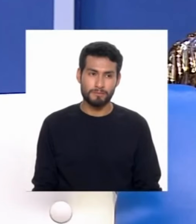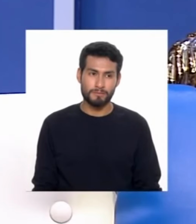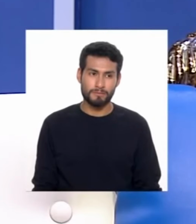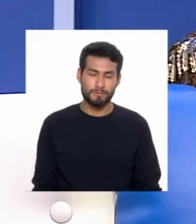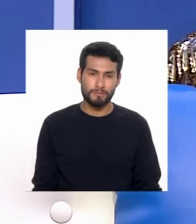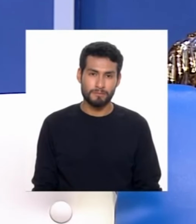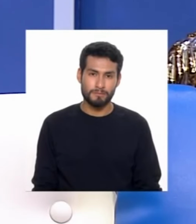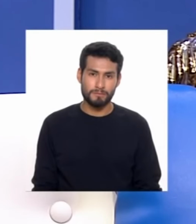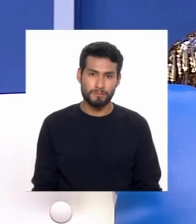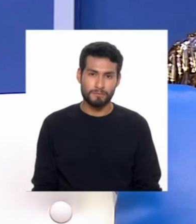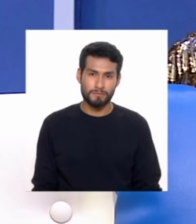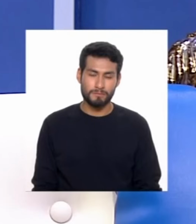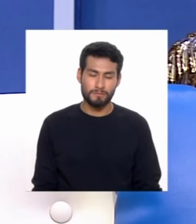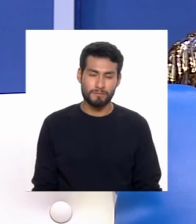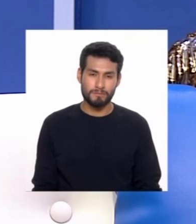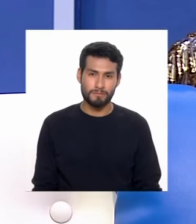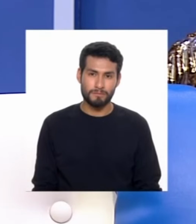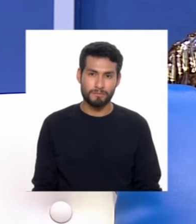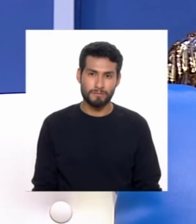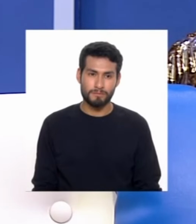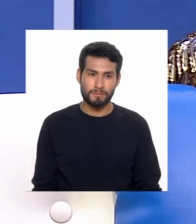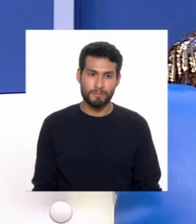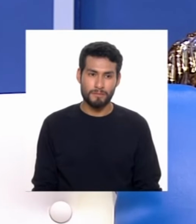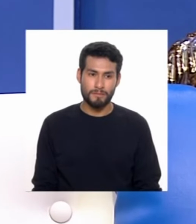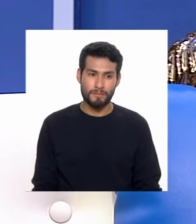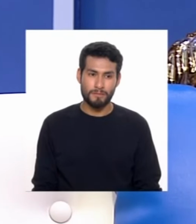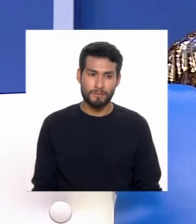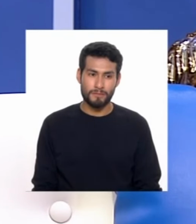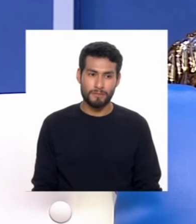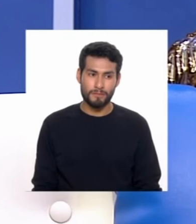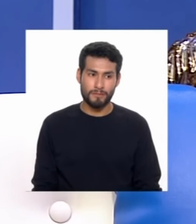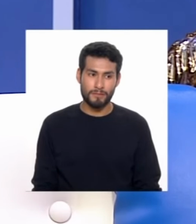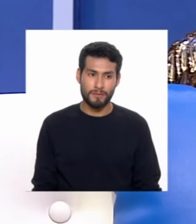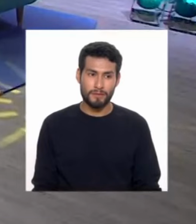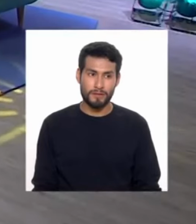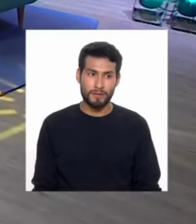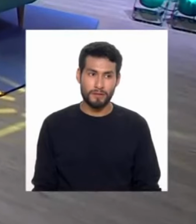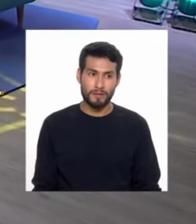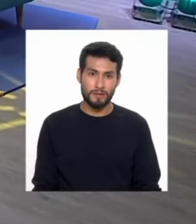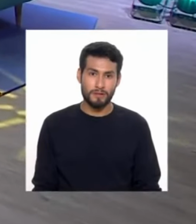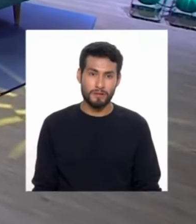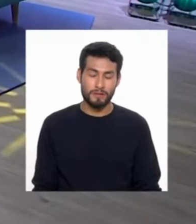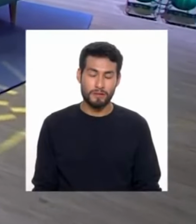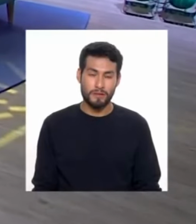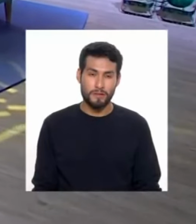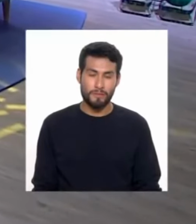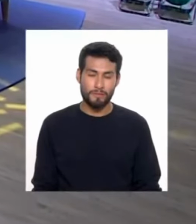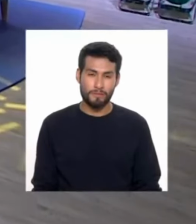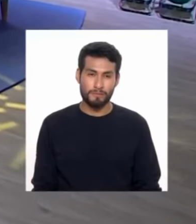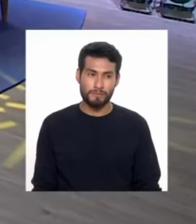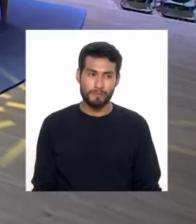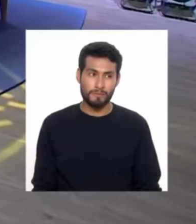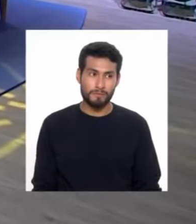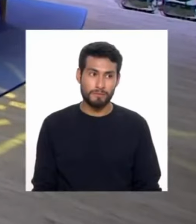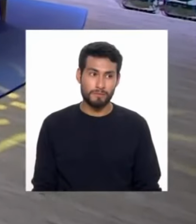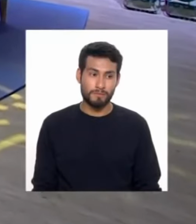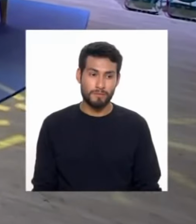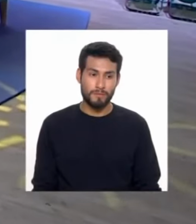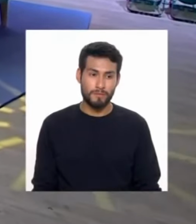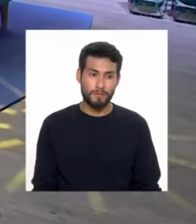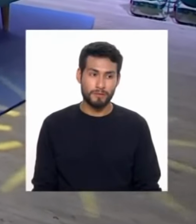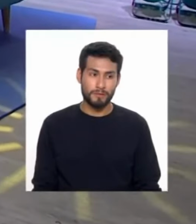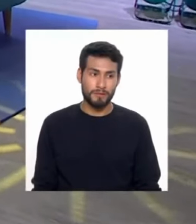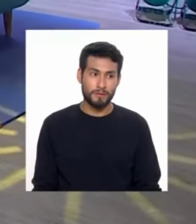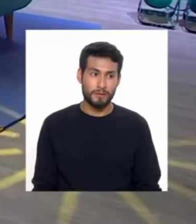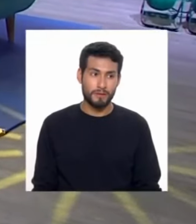es especialista en gestión del riesgo de desastres del Instituto Nacional de Defensa Civil. Astrid, es un placer tenerte aquí en Conecta Perú, y sobre todo